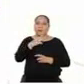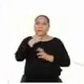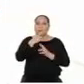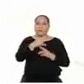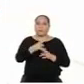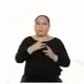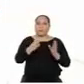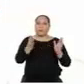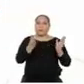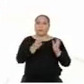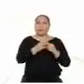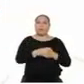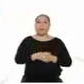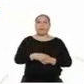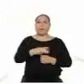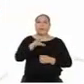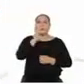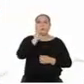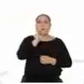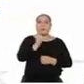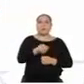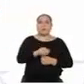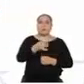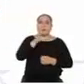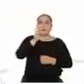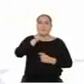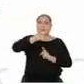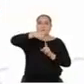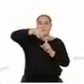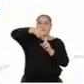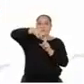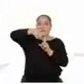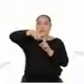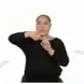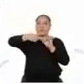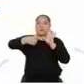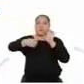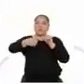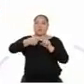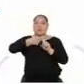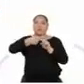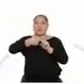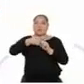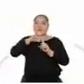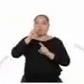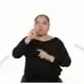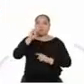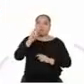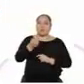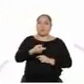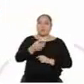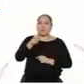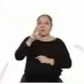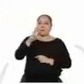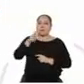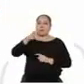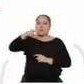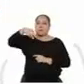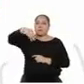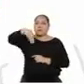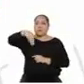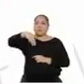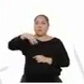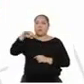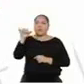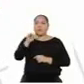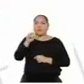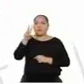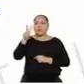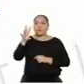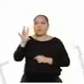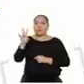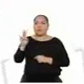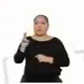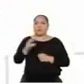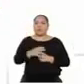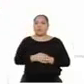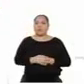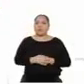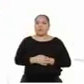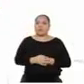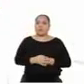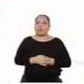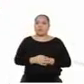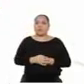la ecuación sería 8,8 T más 0,3 M es igual a 27.